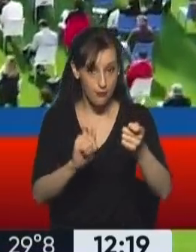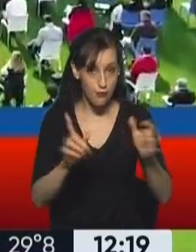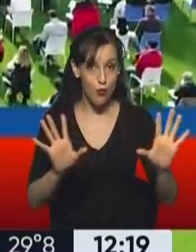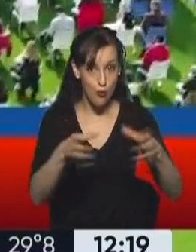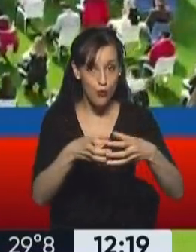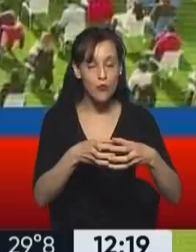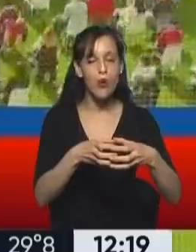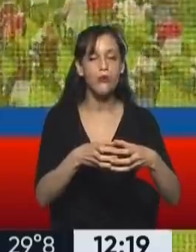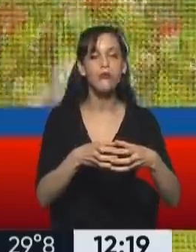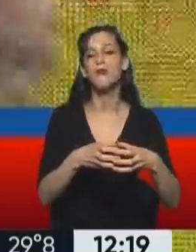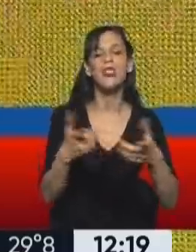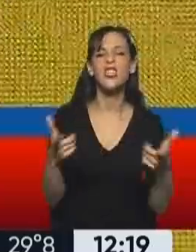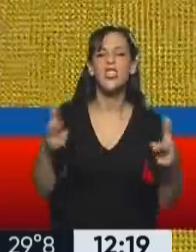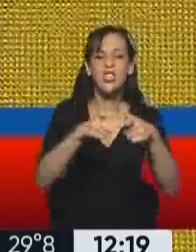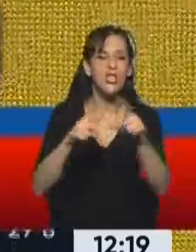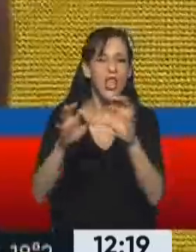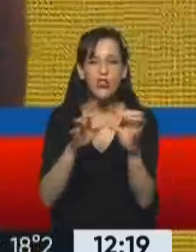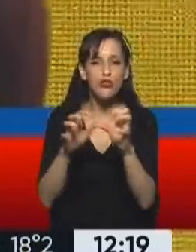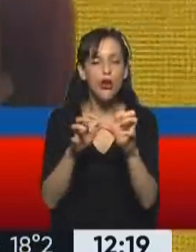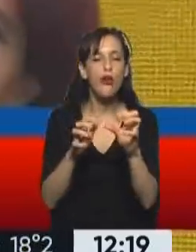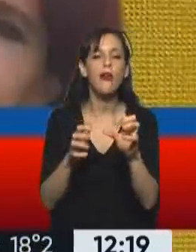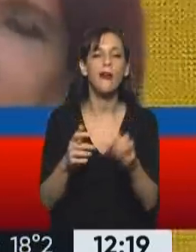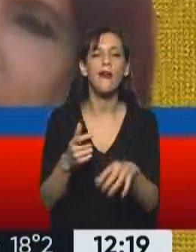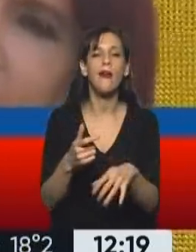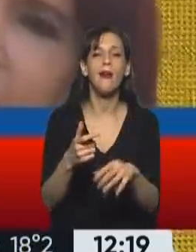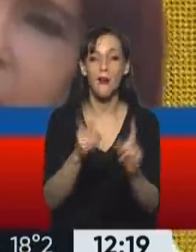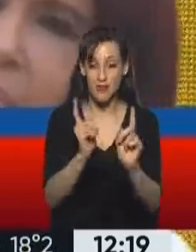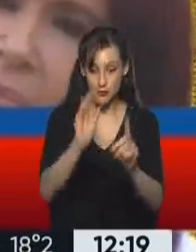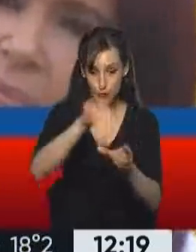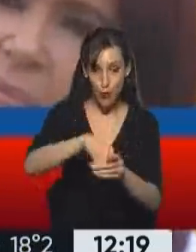pedía tratar en esa sesión, apartándose del reglamento,